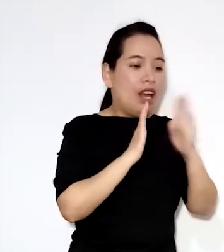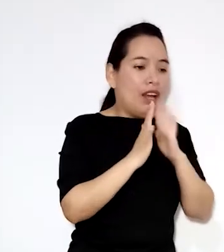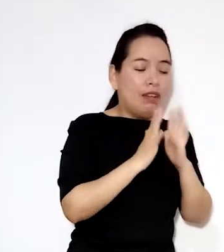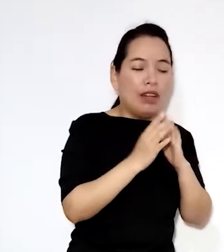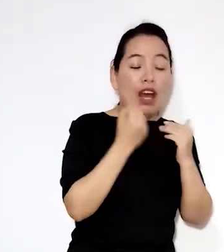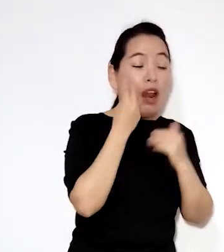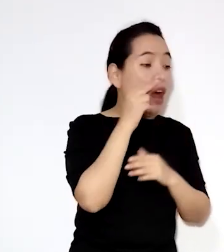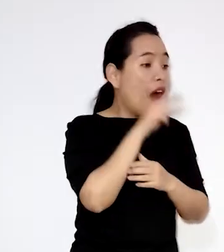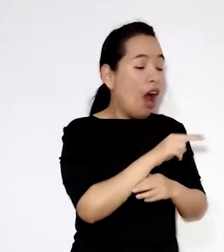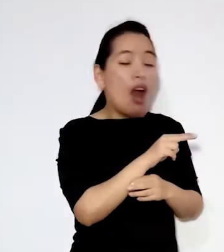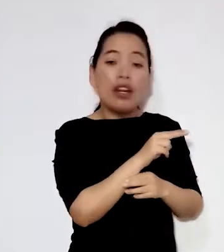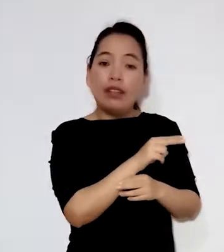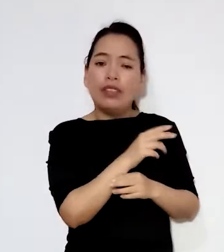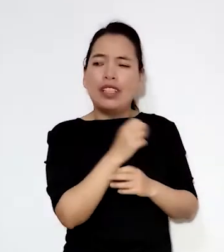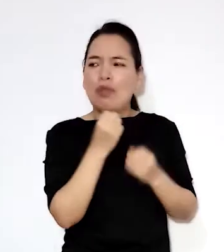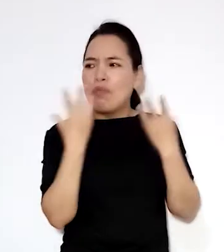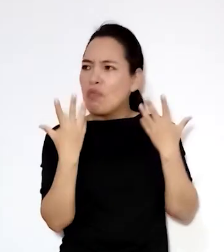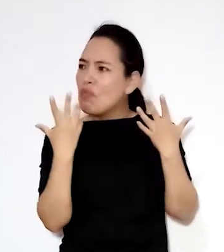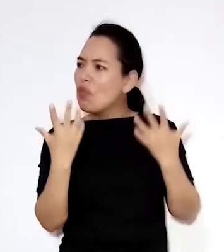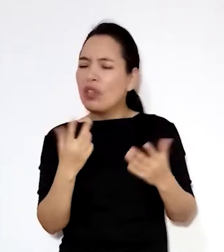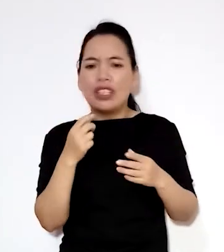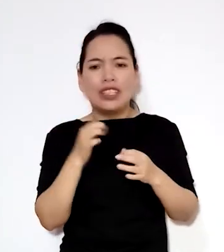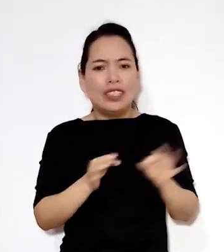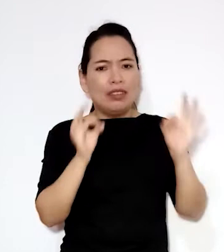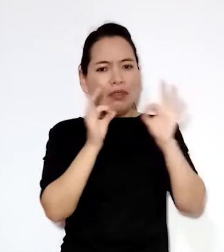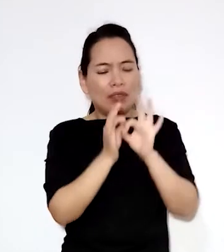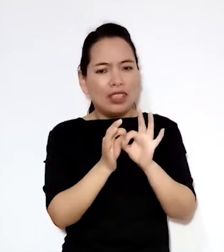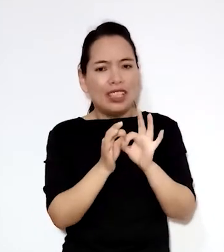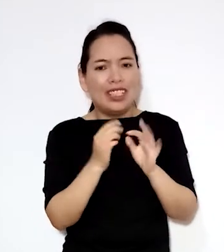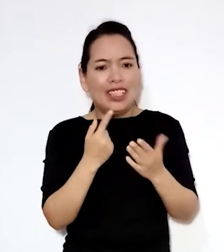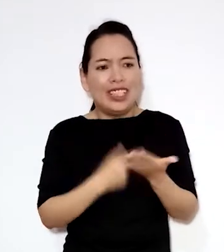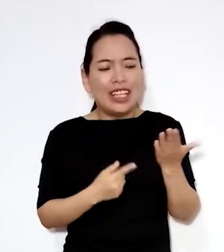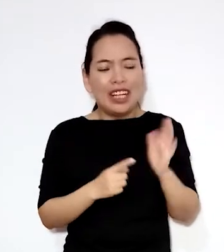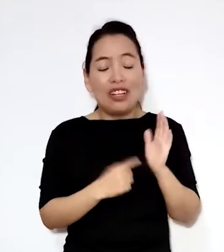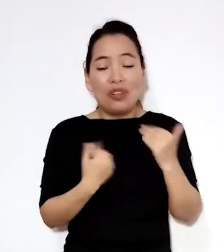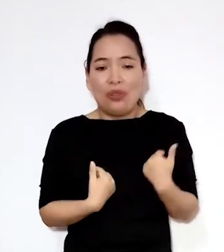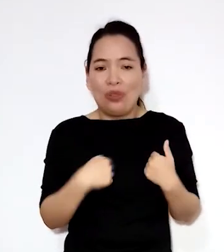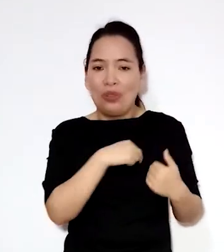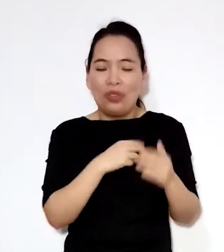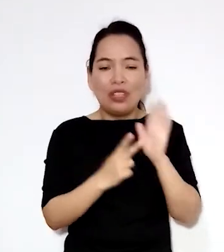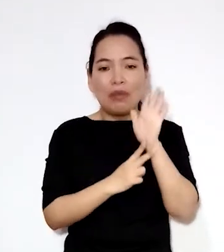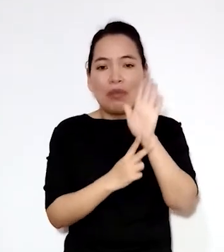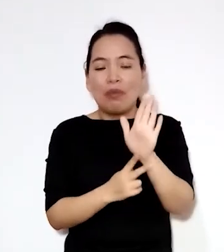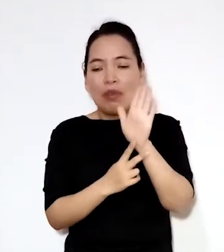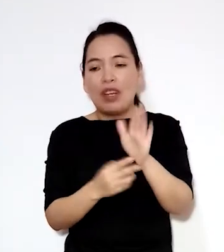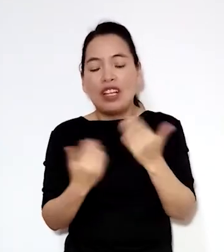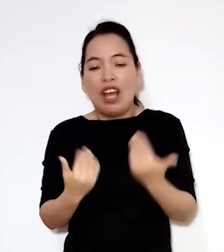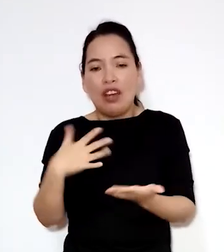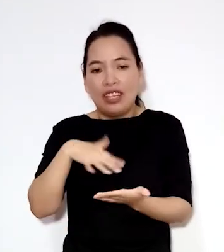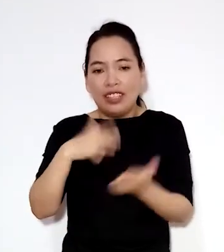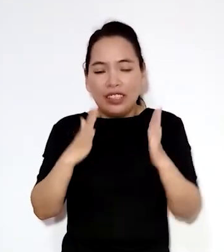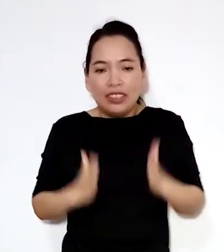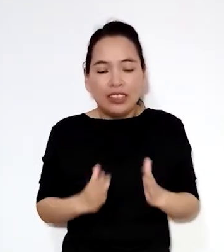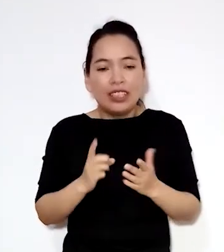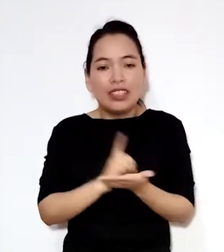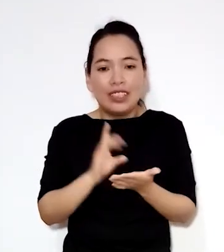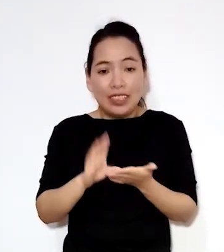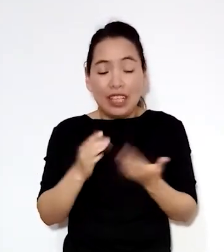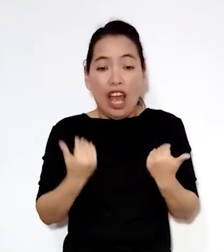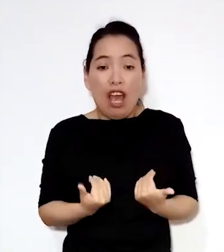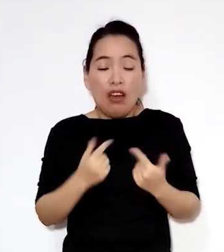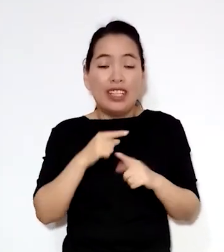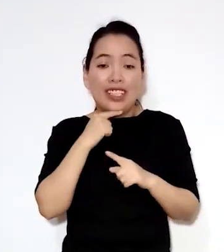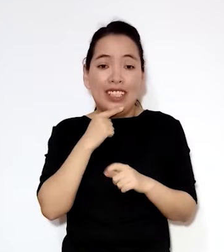además, es una parte democratizadora fundamental y la socialización es fundamental. Nosotros estamos viendo ahora los retos